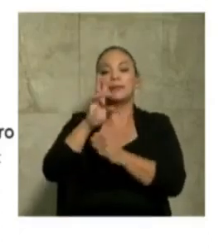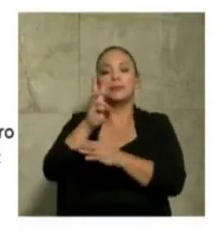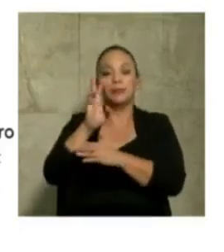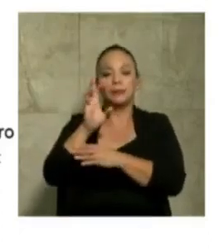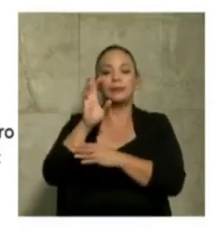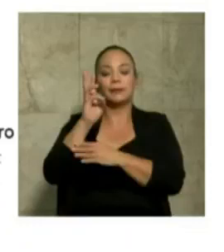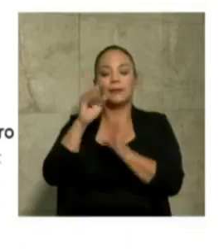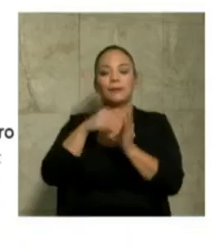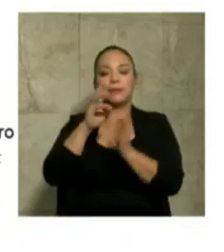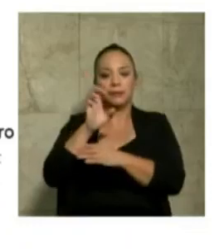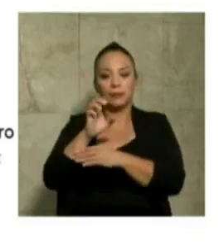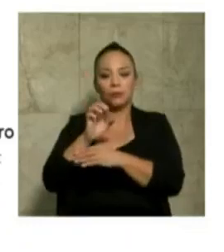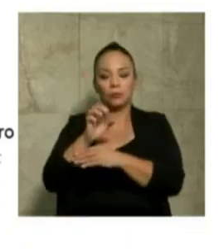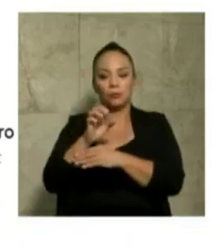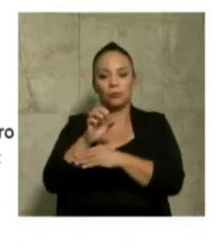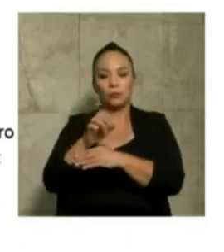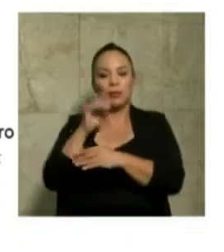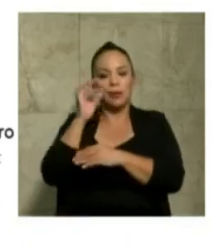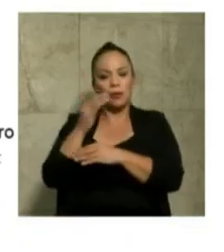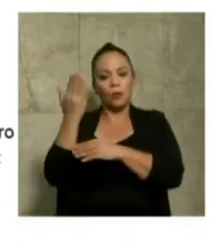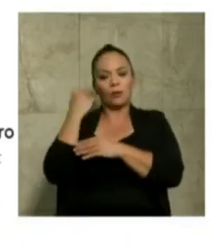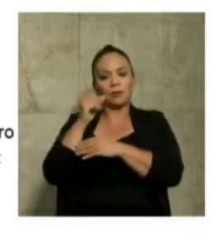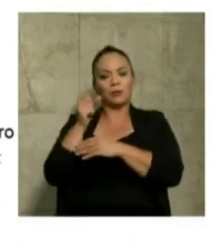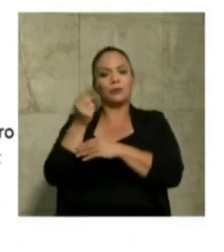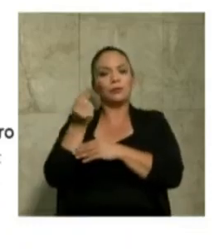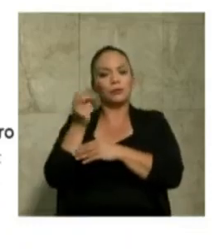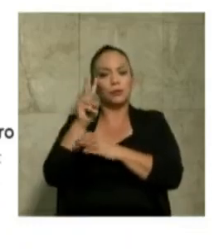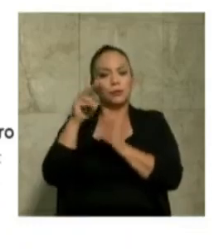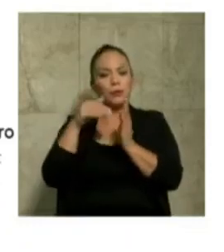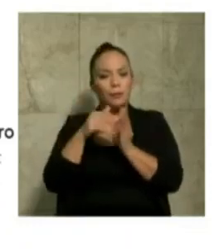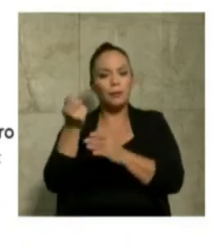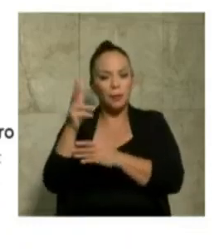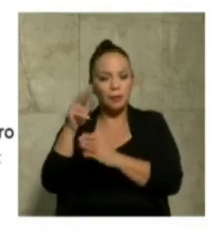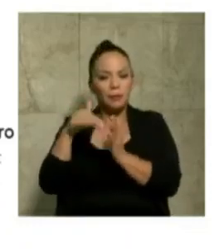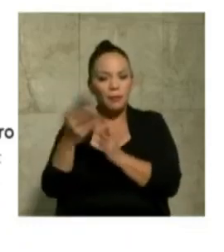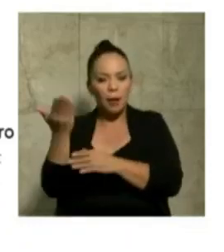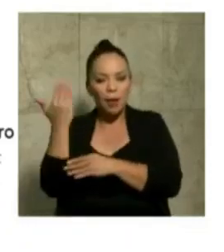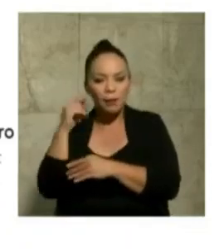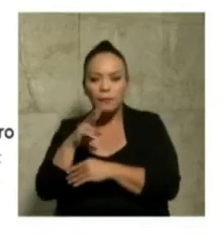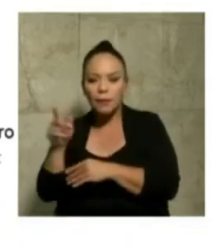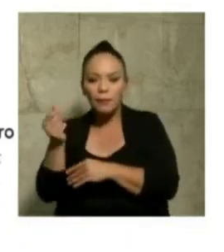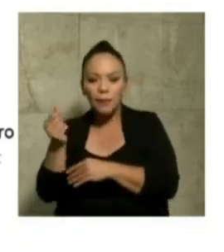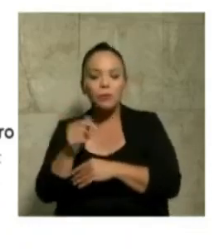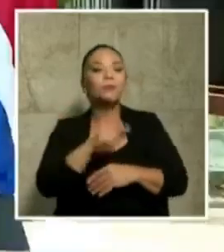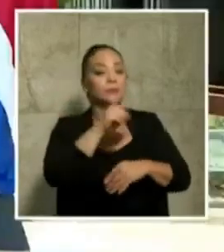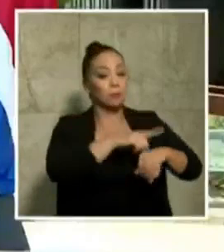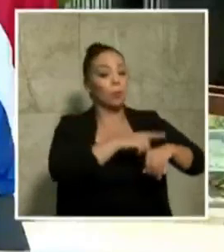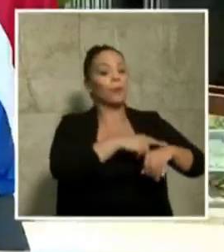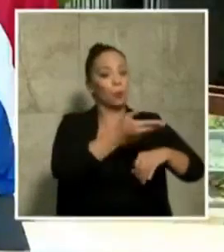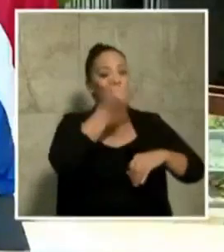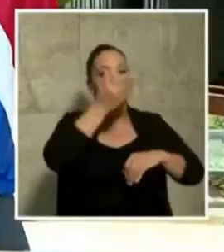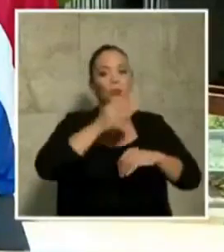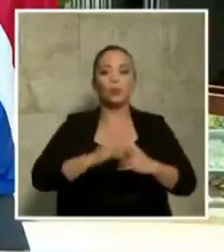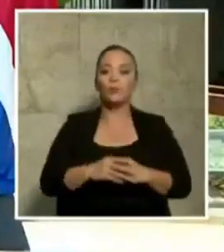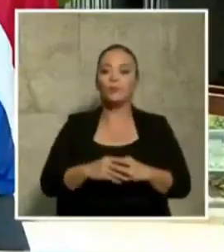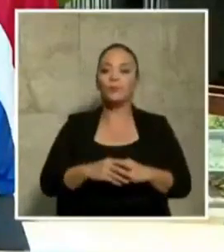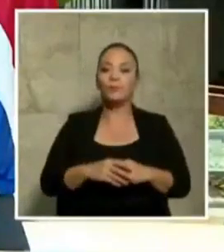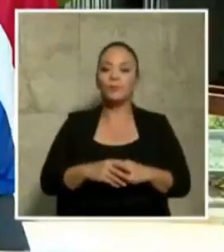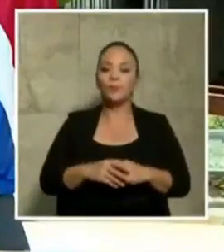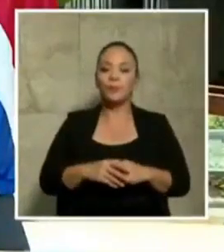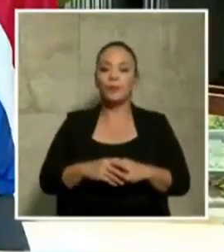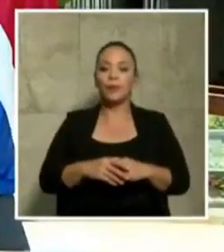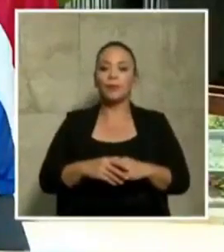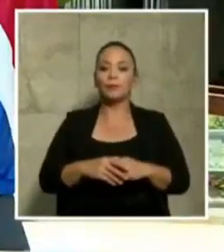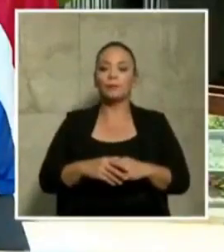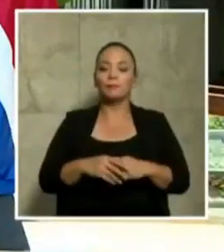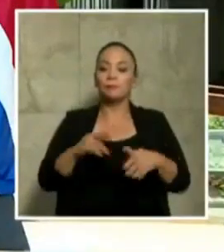estuvo como a 12 mil pesos en algún momento. Sí, señor. 12 mil pesos, uh-huh, ¿no? En el periodo más alto. Sí. Bueno, eso es un